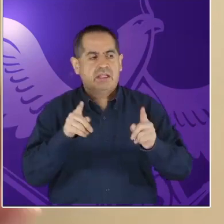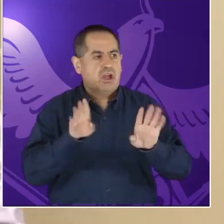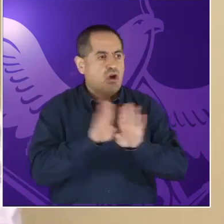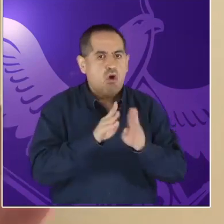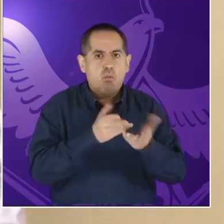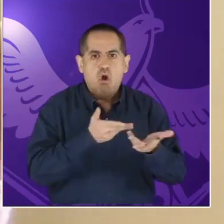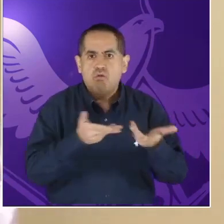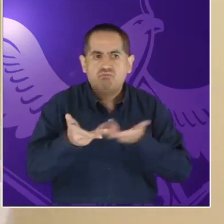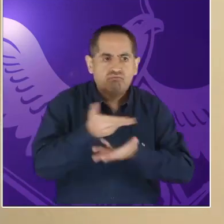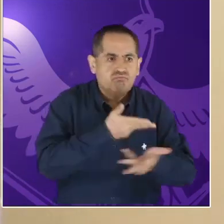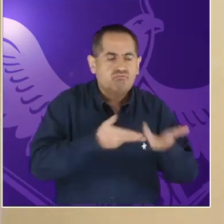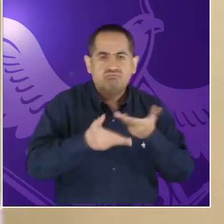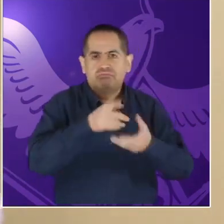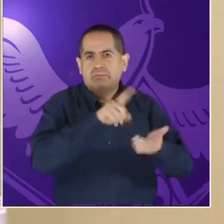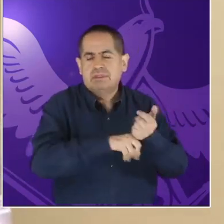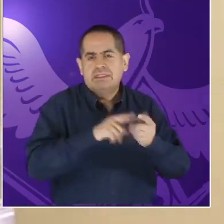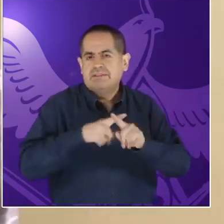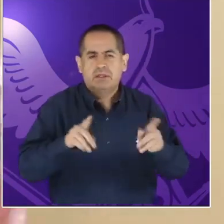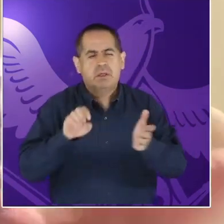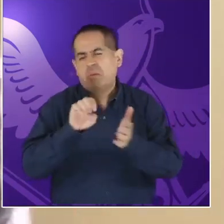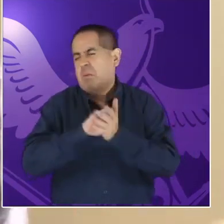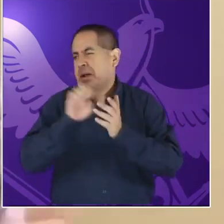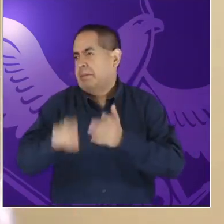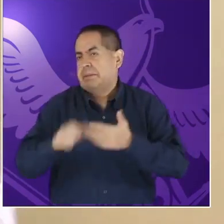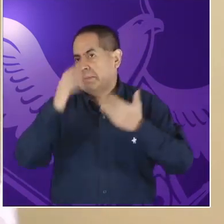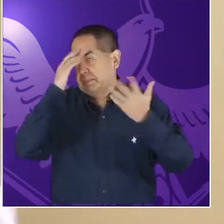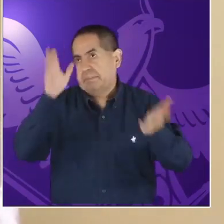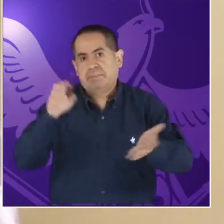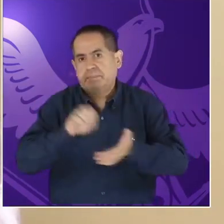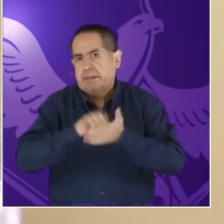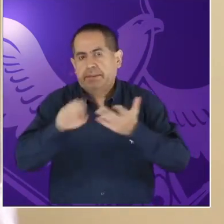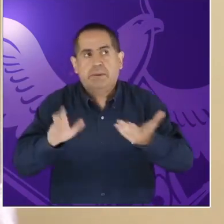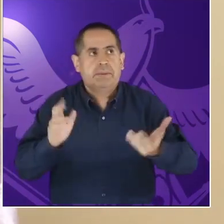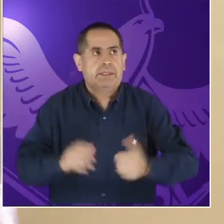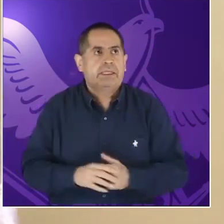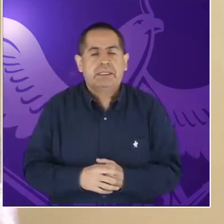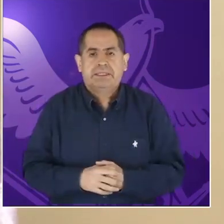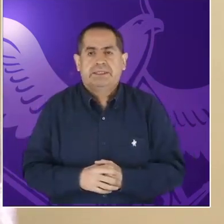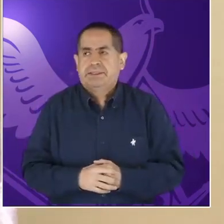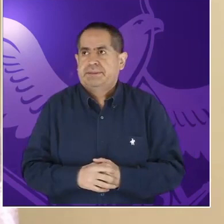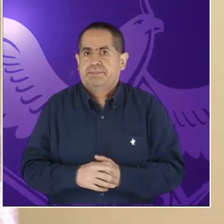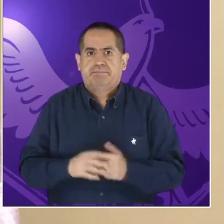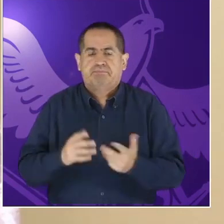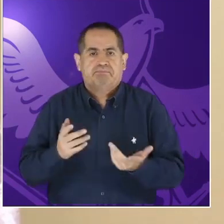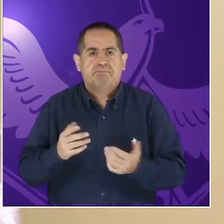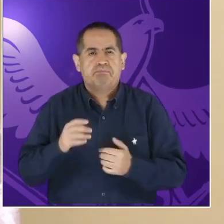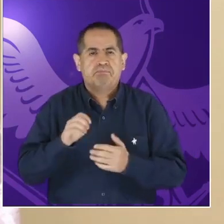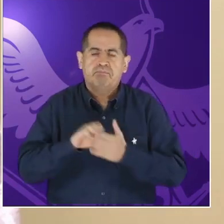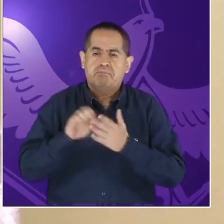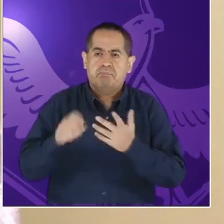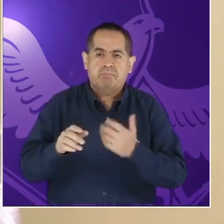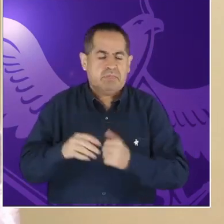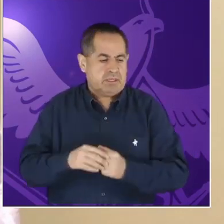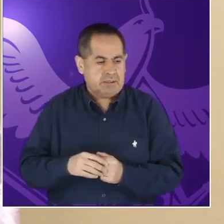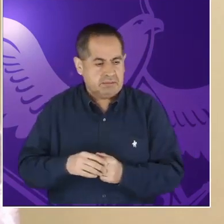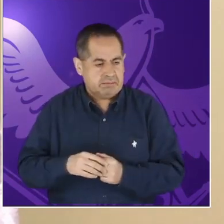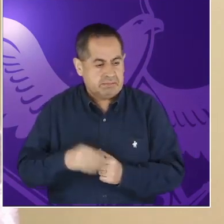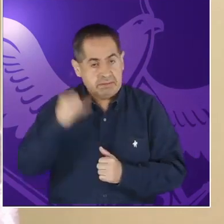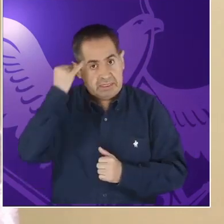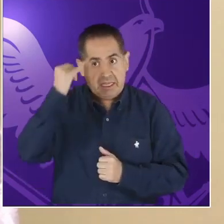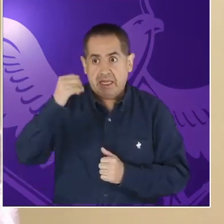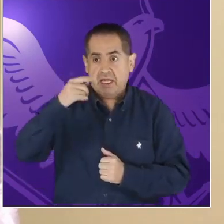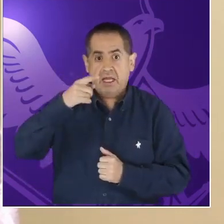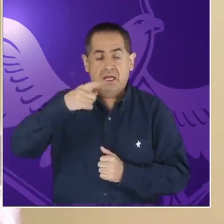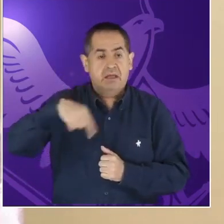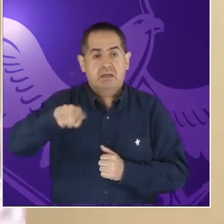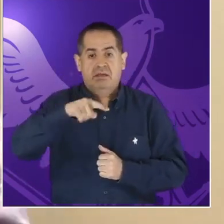digamos, dinamizando estas configuraciones. Por ejemplo, pues no sé, hay una situación que, digamos,